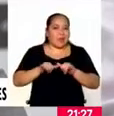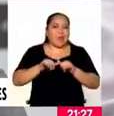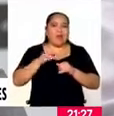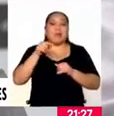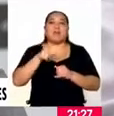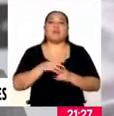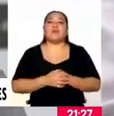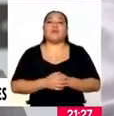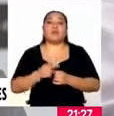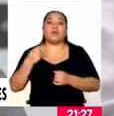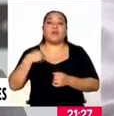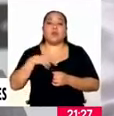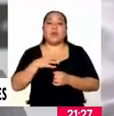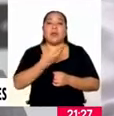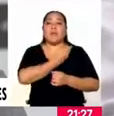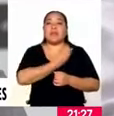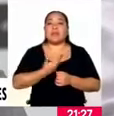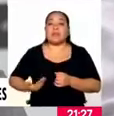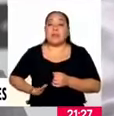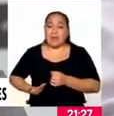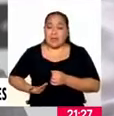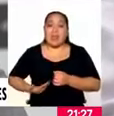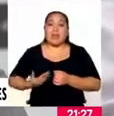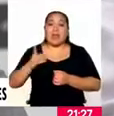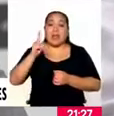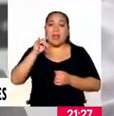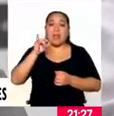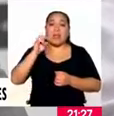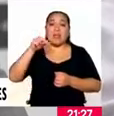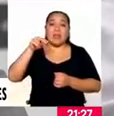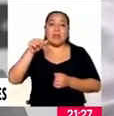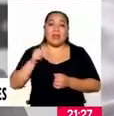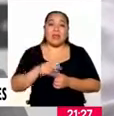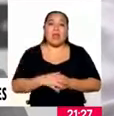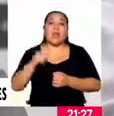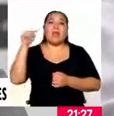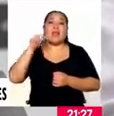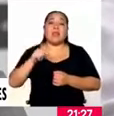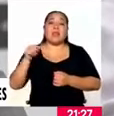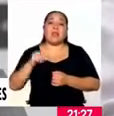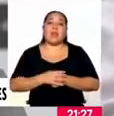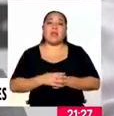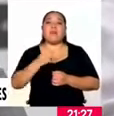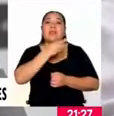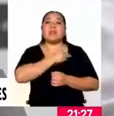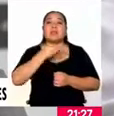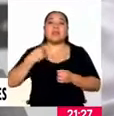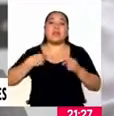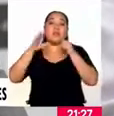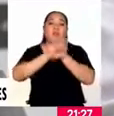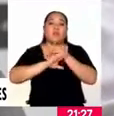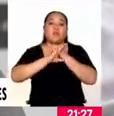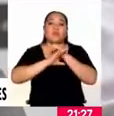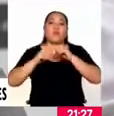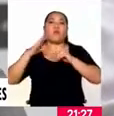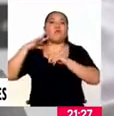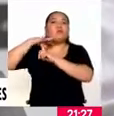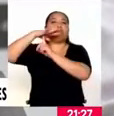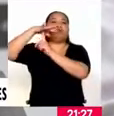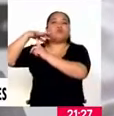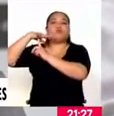disposición de la señora Presidenta de la República, estamos a través del Ministerio de Defensa estableciendo puentes aéreos